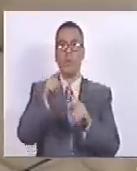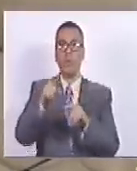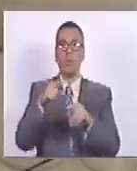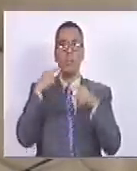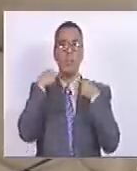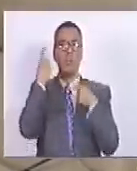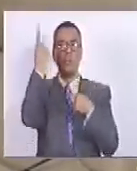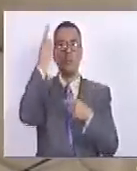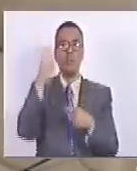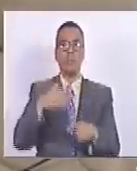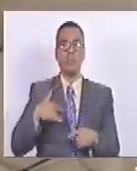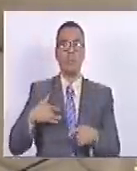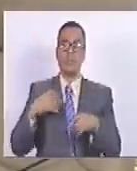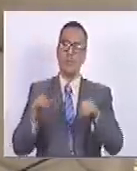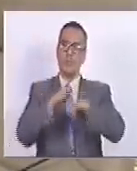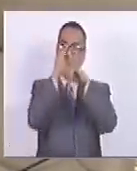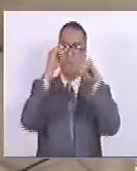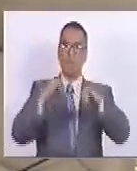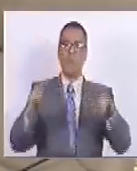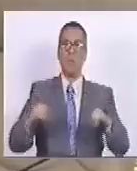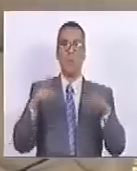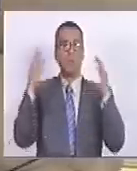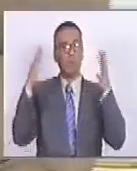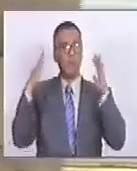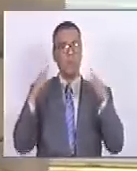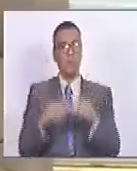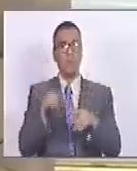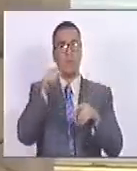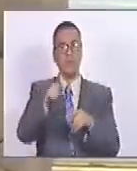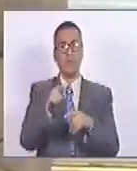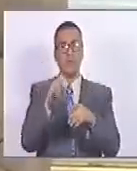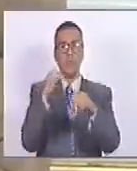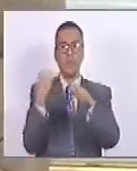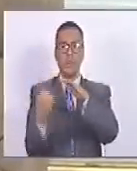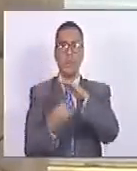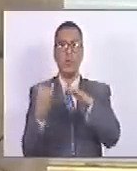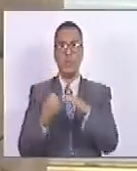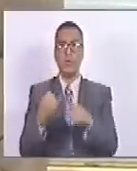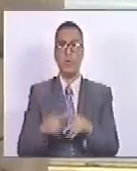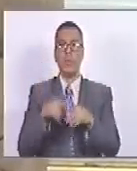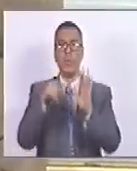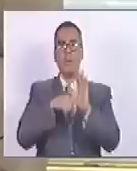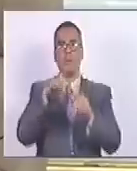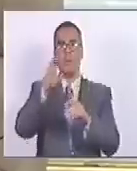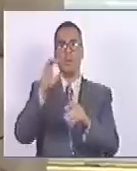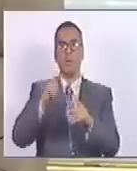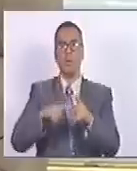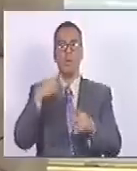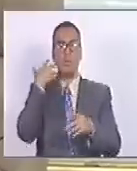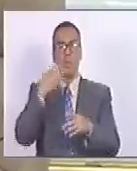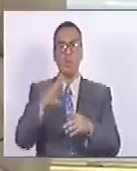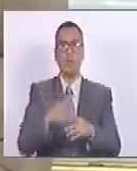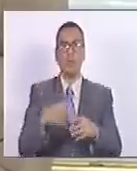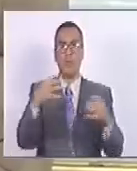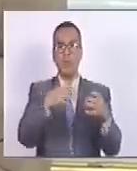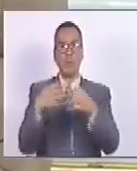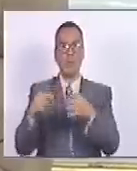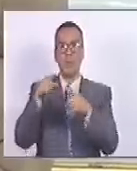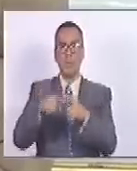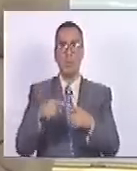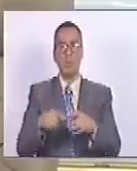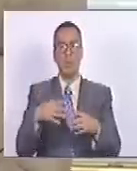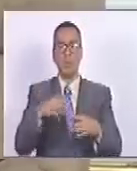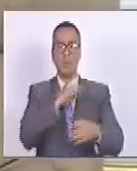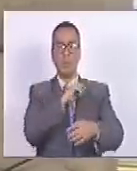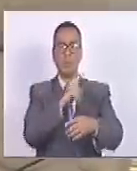elogio. Nos sentimos felices y aplaudimos que esa institución colonialista, grosera, guerrerista,